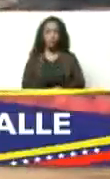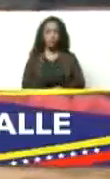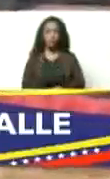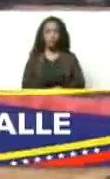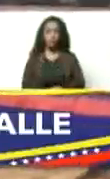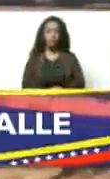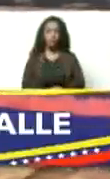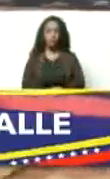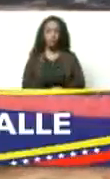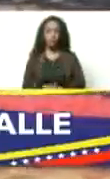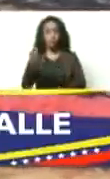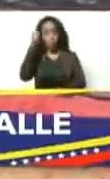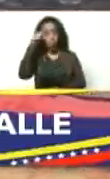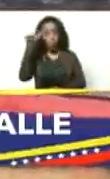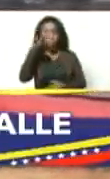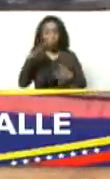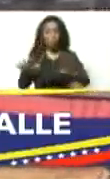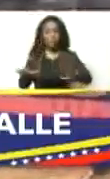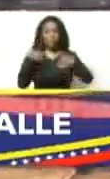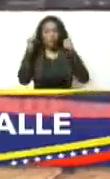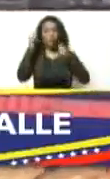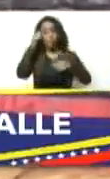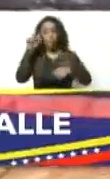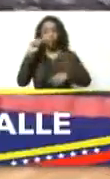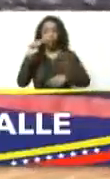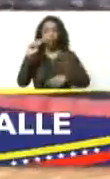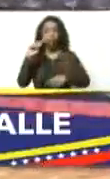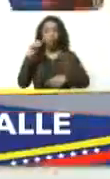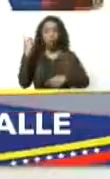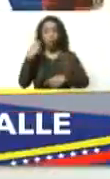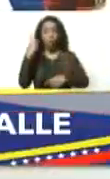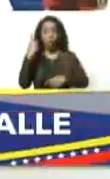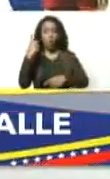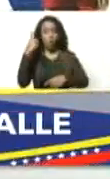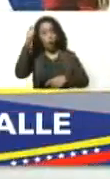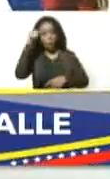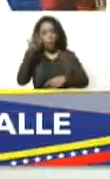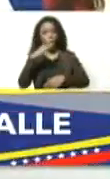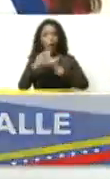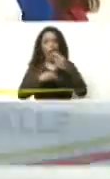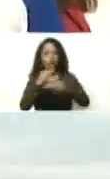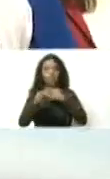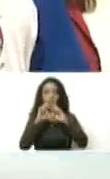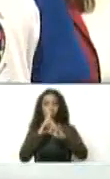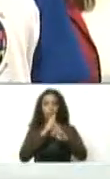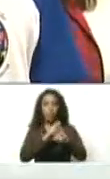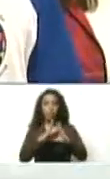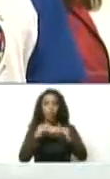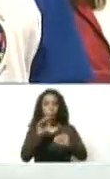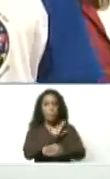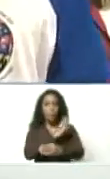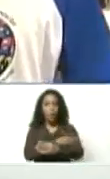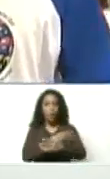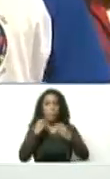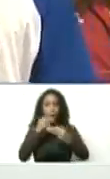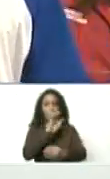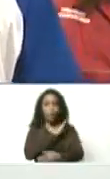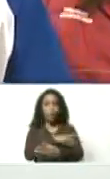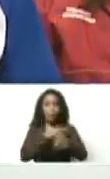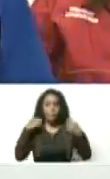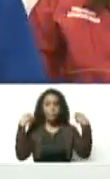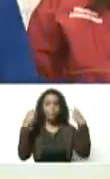Pueblo salva al pueblo. Solo el pueblo construye respuesta. Todo el poder para el poder